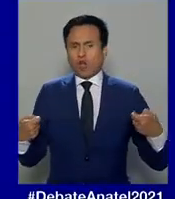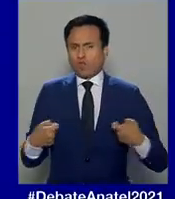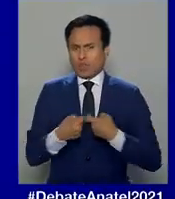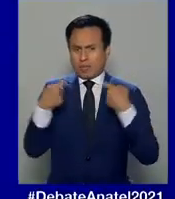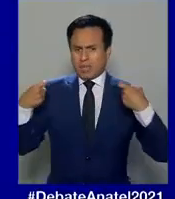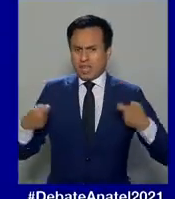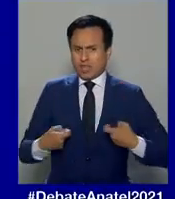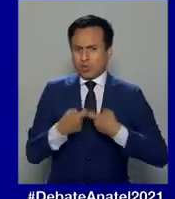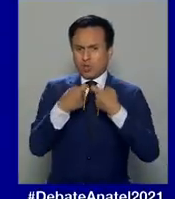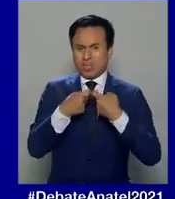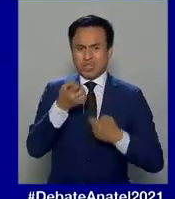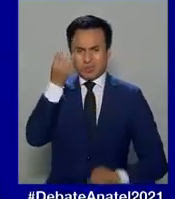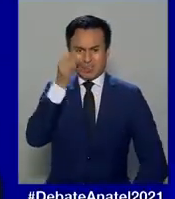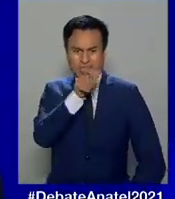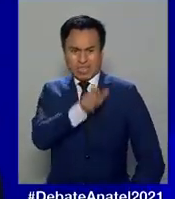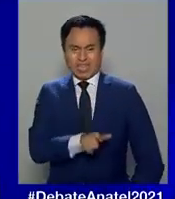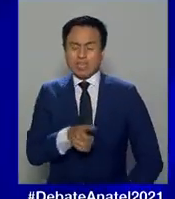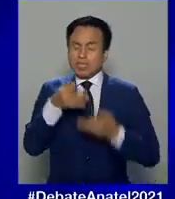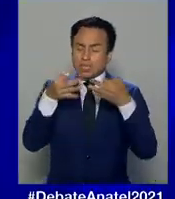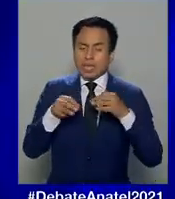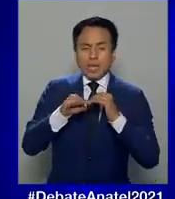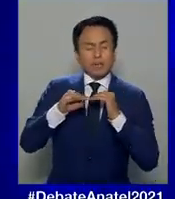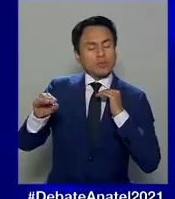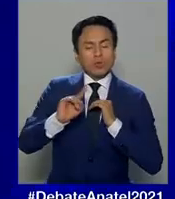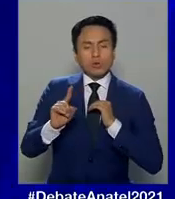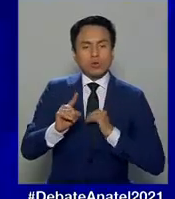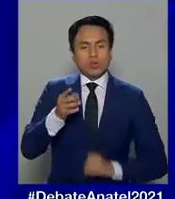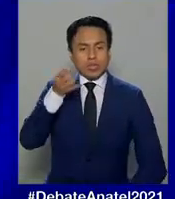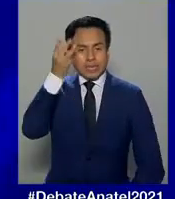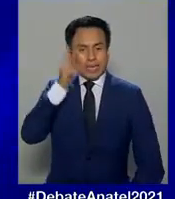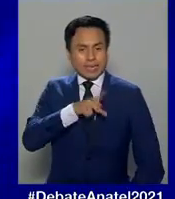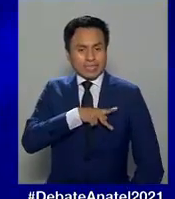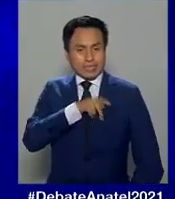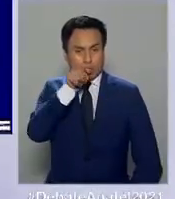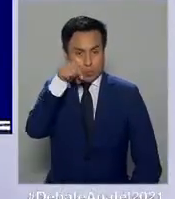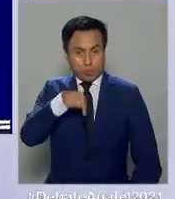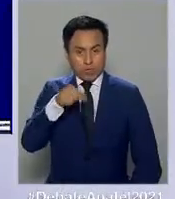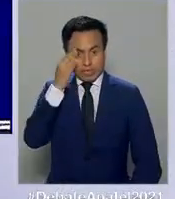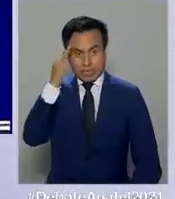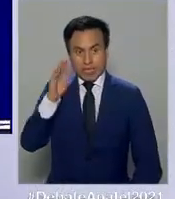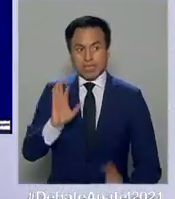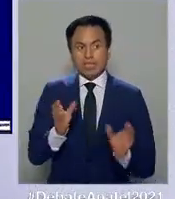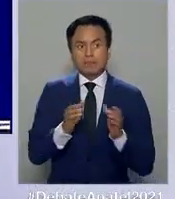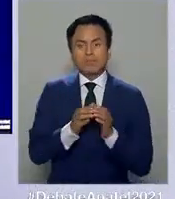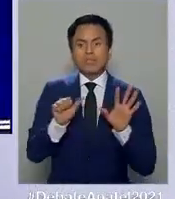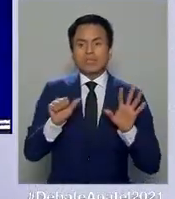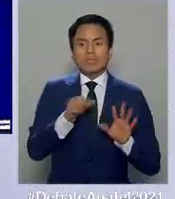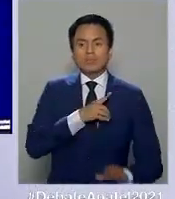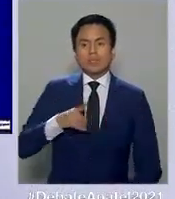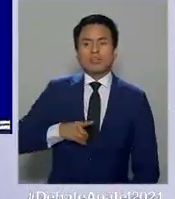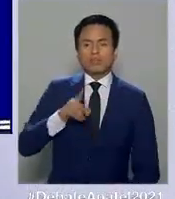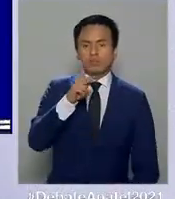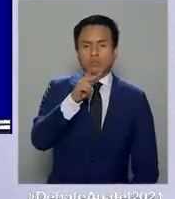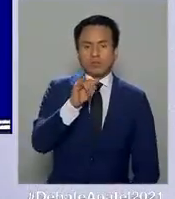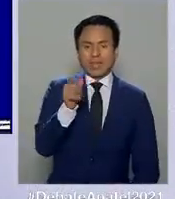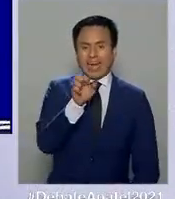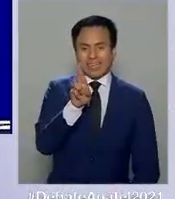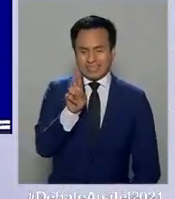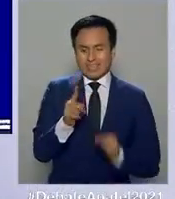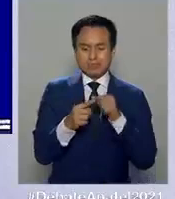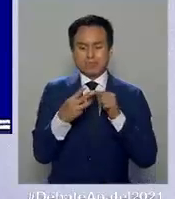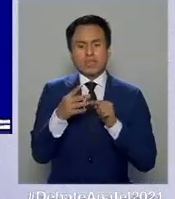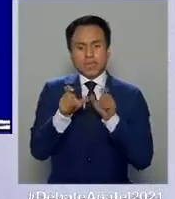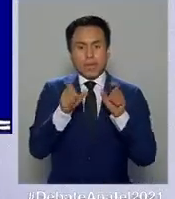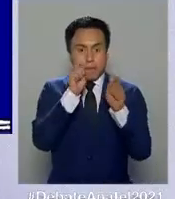que representa José Antonio Kast no es garantía de estabilidad. José Antonio Kast hoy día y su séquito de diputados como Johannes Kaiser son más bien